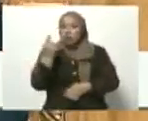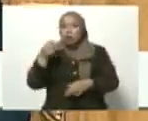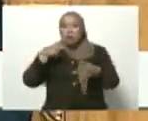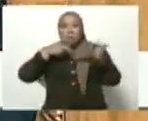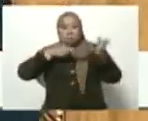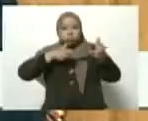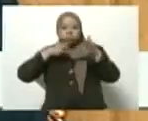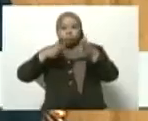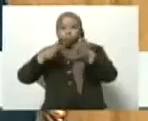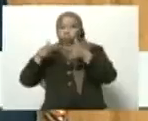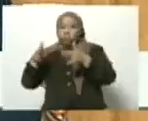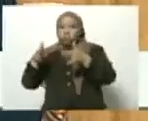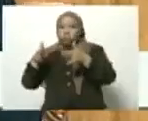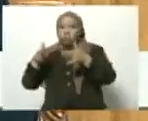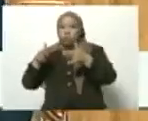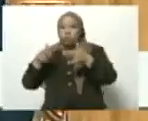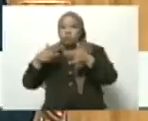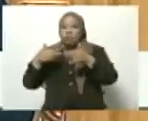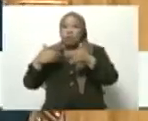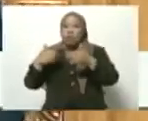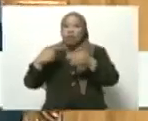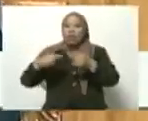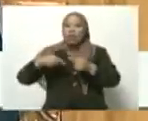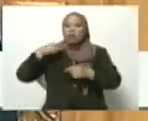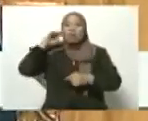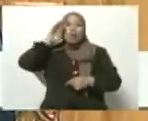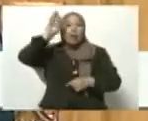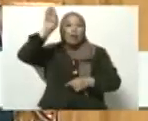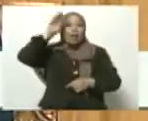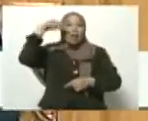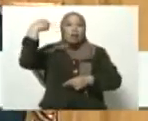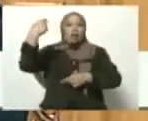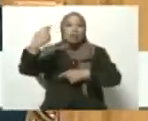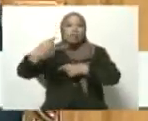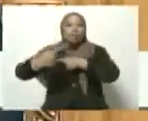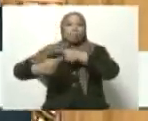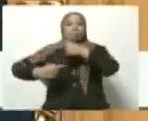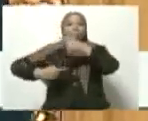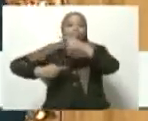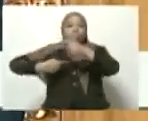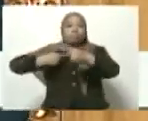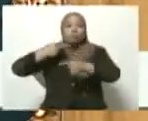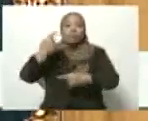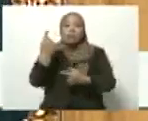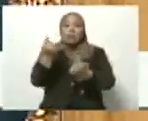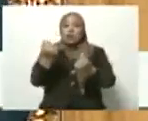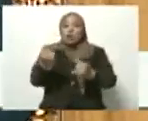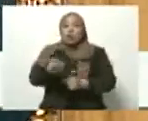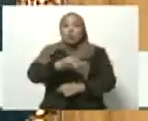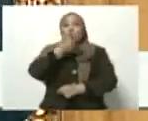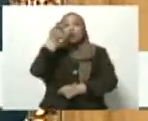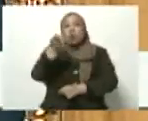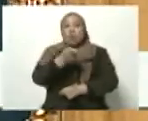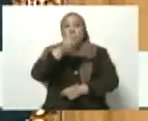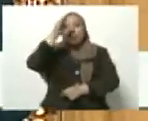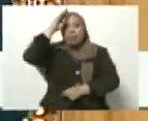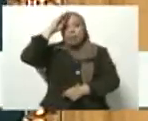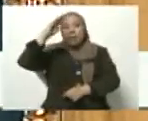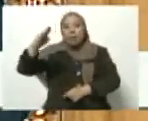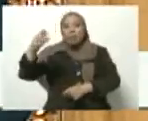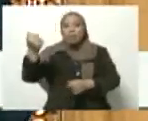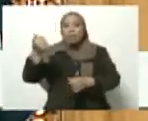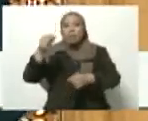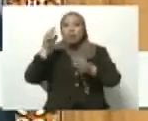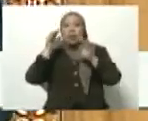más, los efectos van a durar por generaciones. Los efectos económicos, políticos, militares, armamentistas,